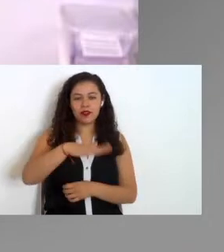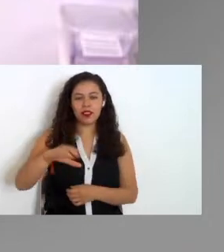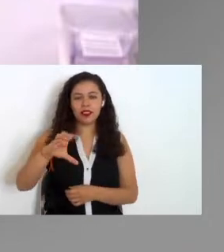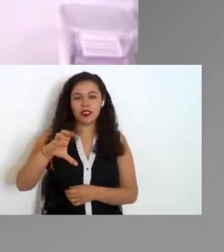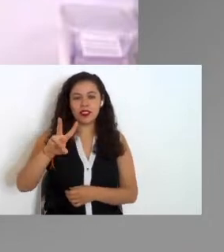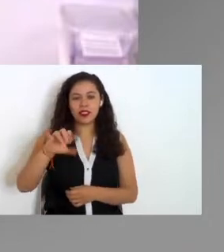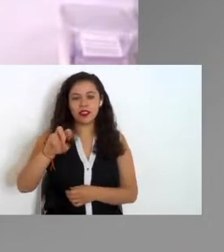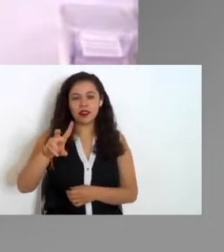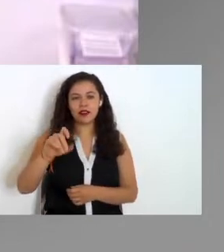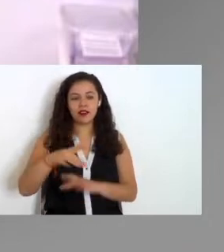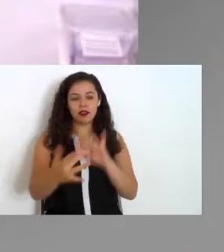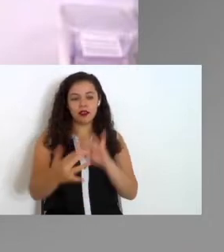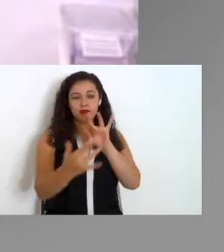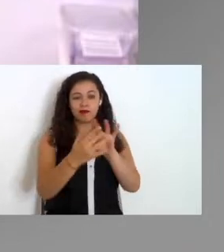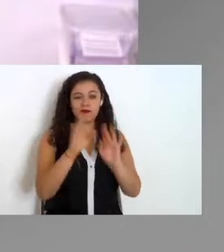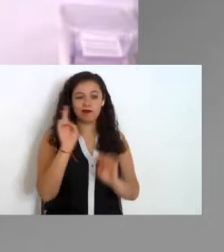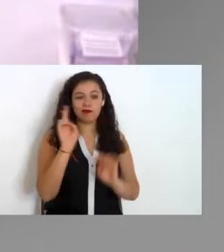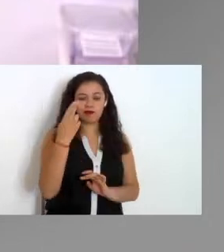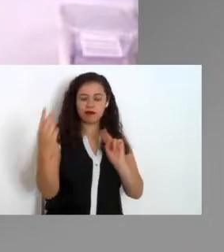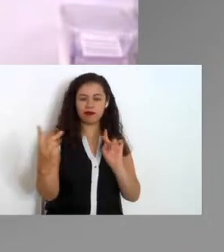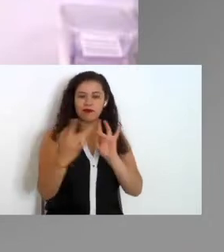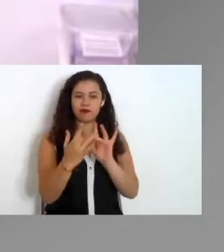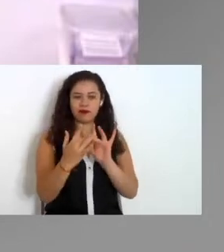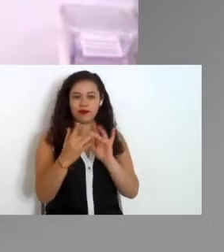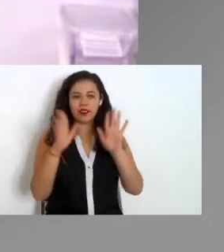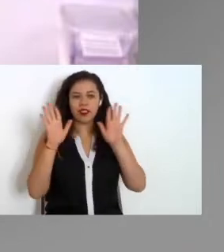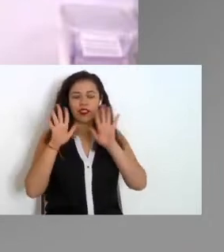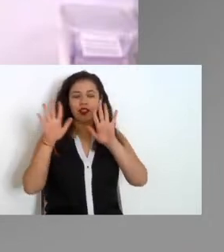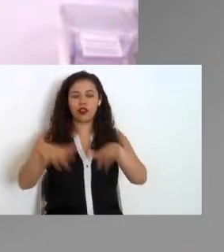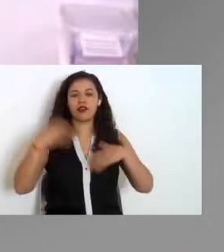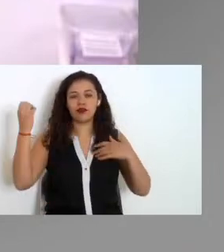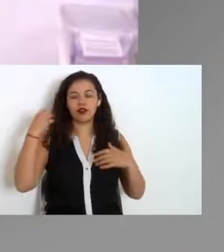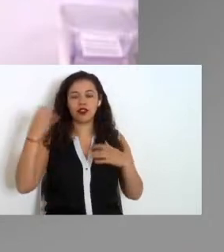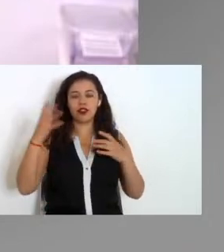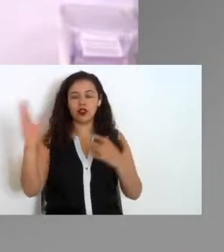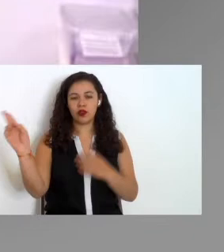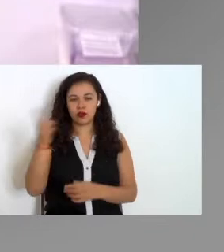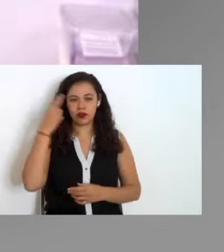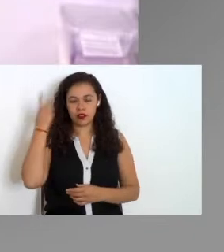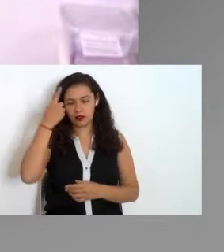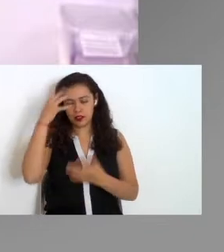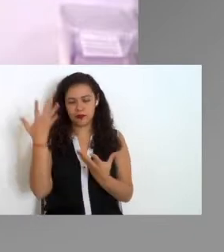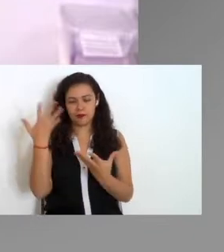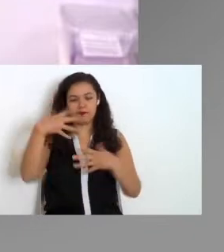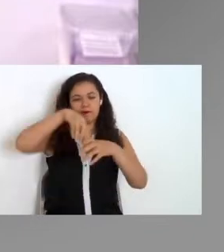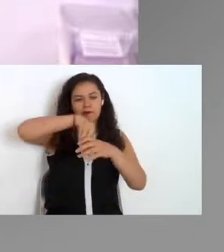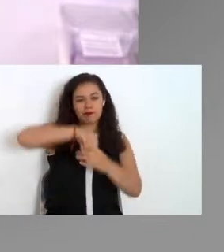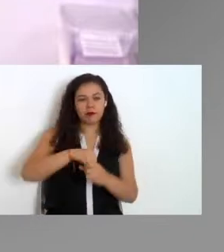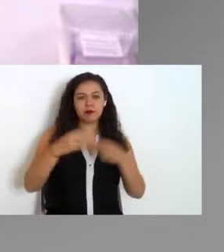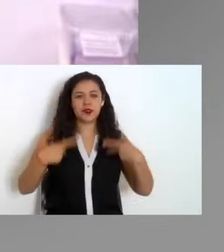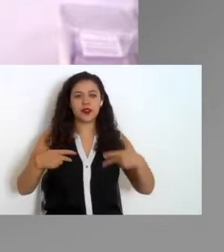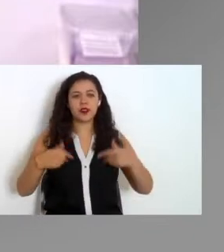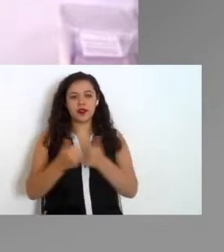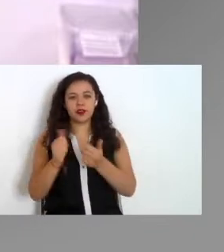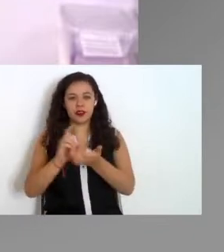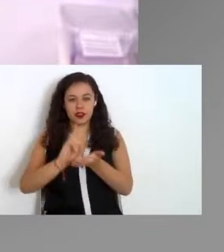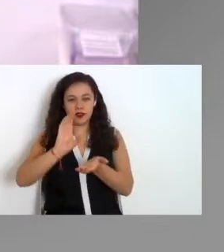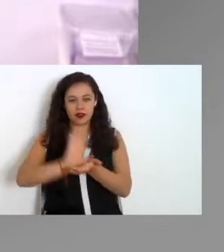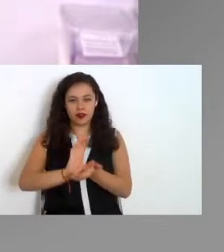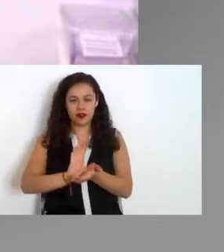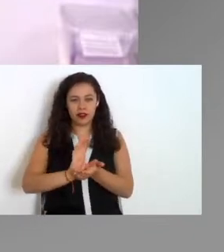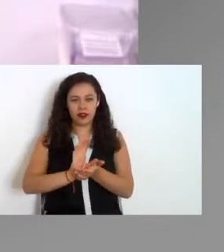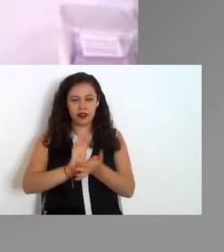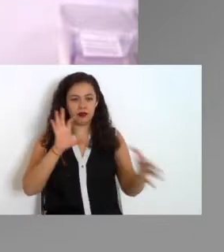las Universidades, que forma parte del foro La Universidad ante la Inclusión de las Personas con Discapacidad, organizado por la Universidad